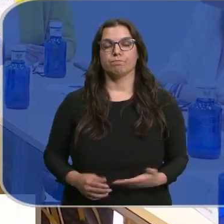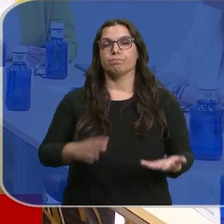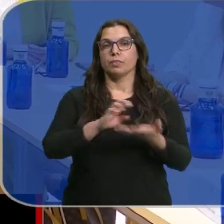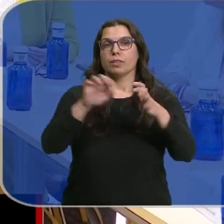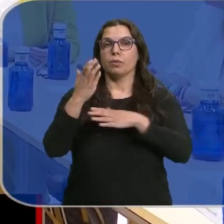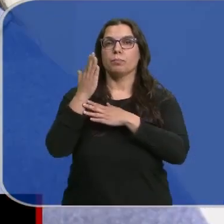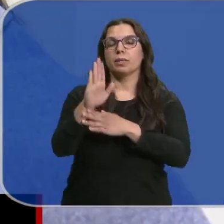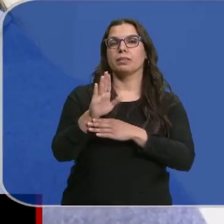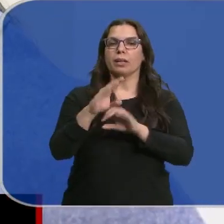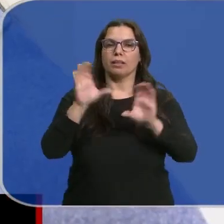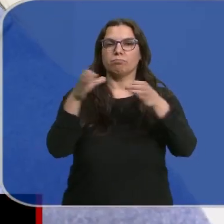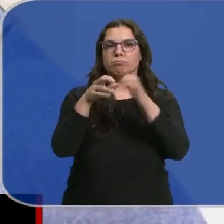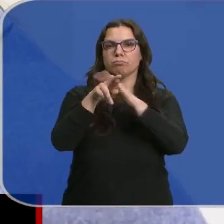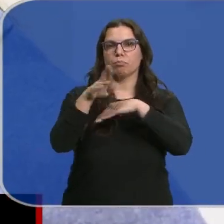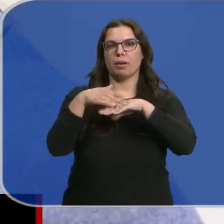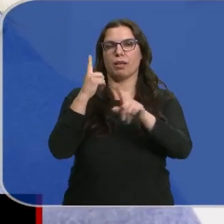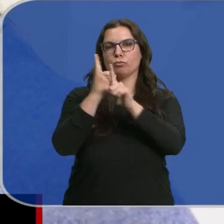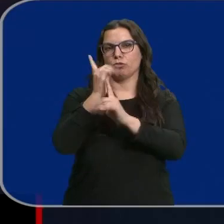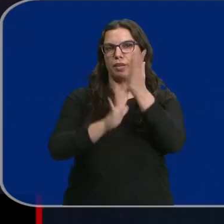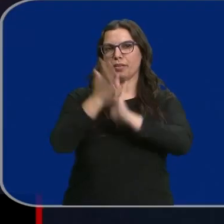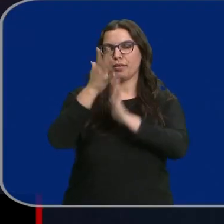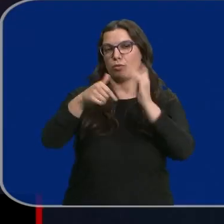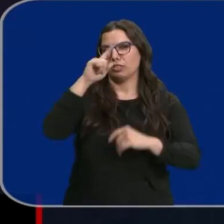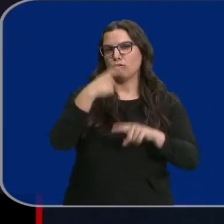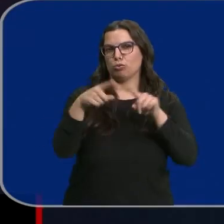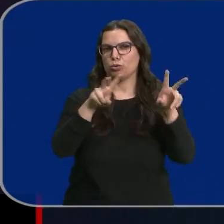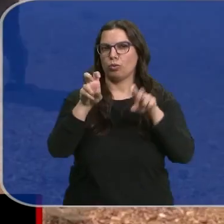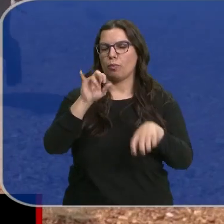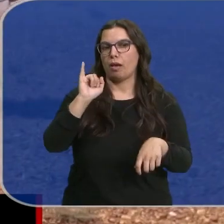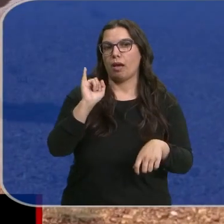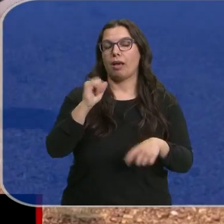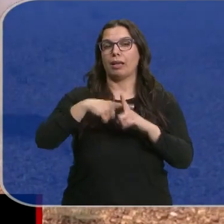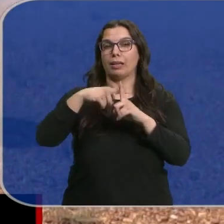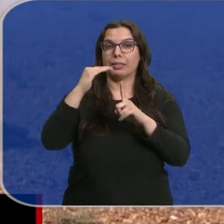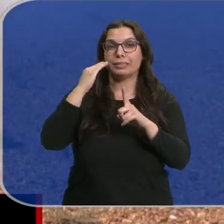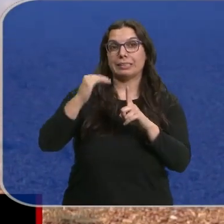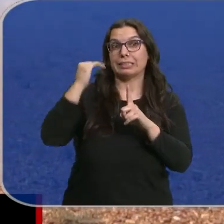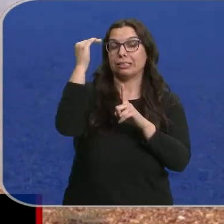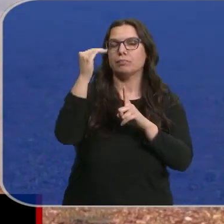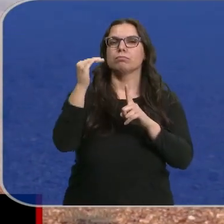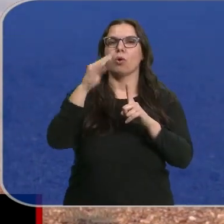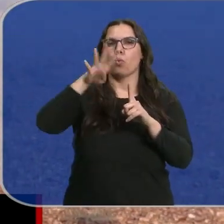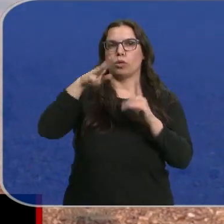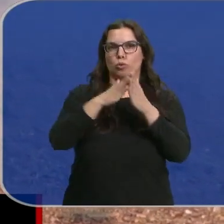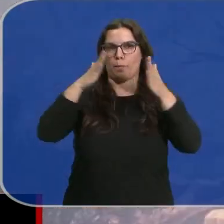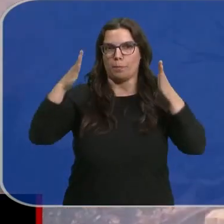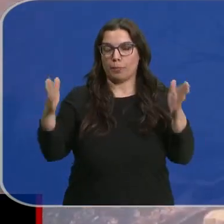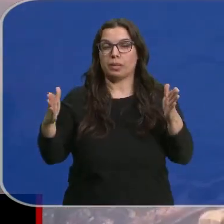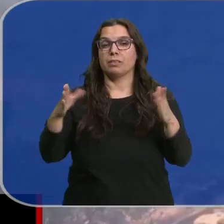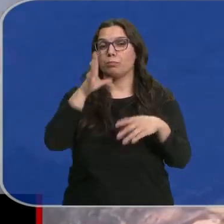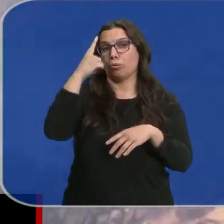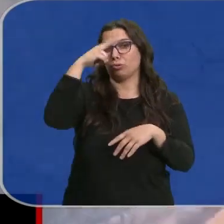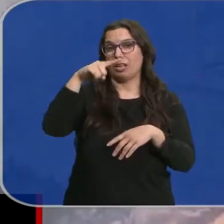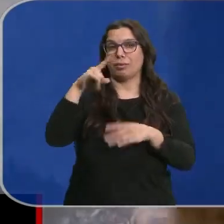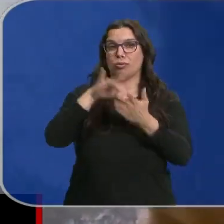Castilla y León presenta su operativo antiincendios. Este año con novedades. La campaña de alto riesgo será de 4 meses, anticipándose a los efectos